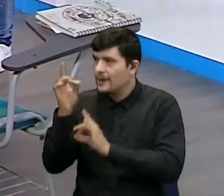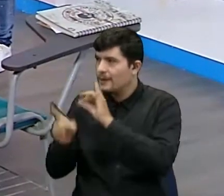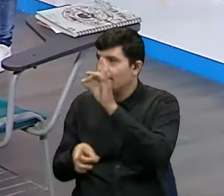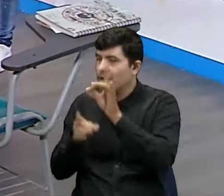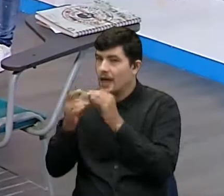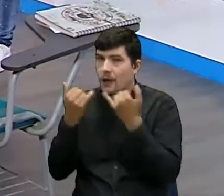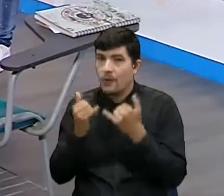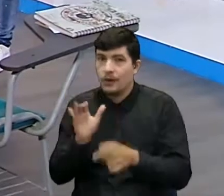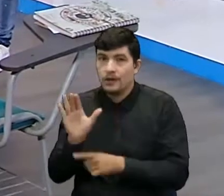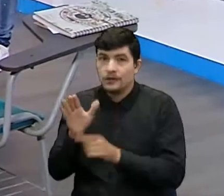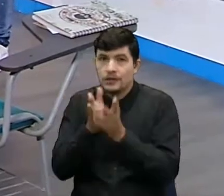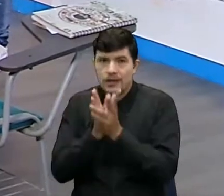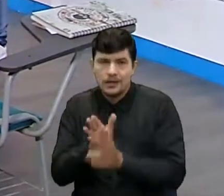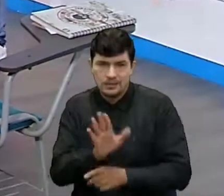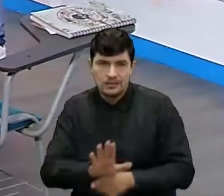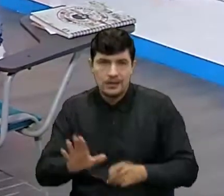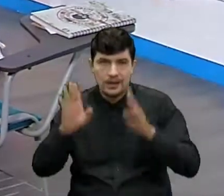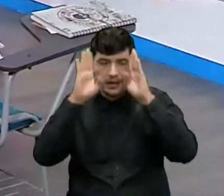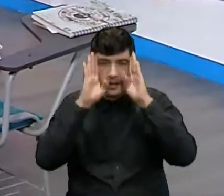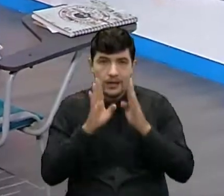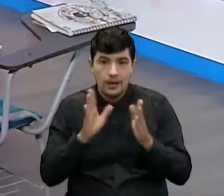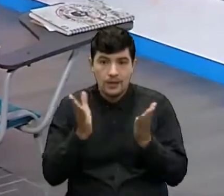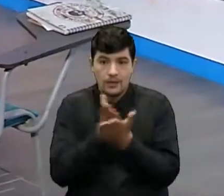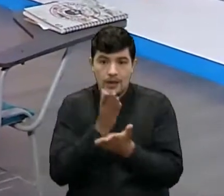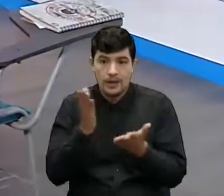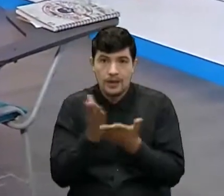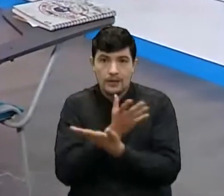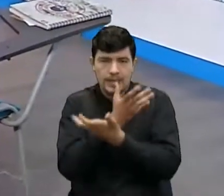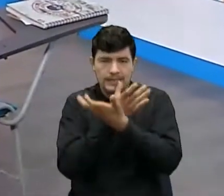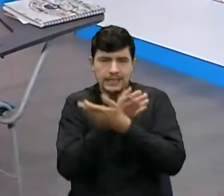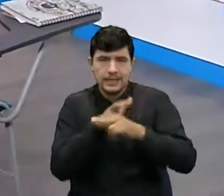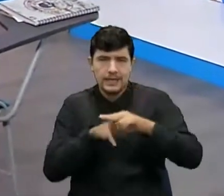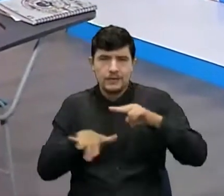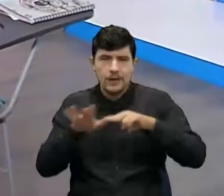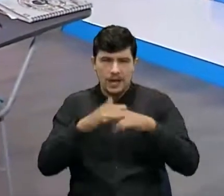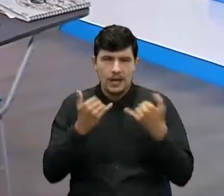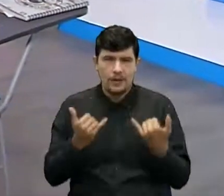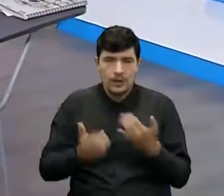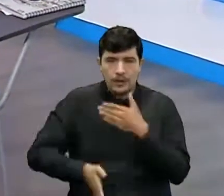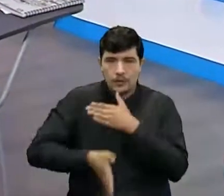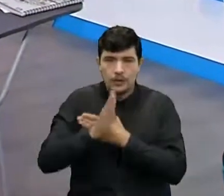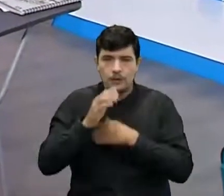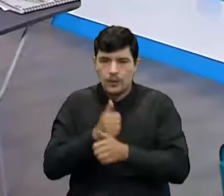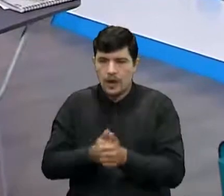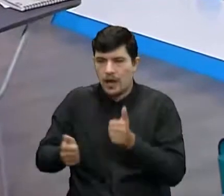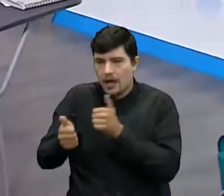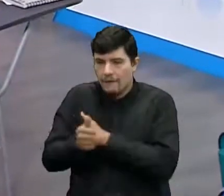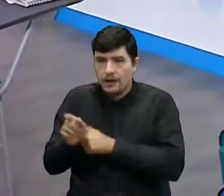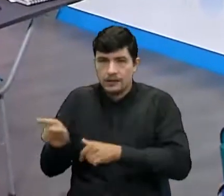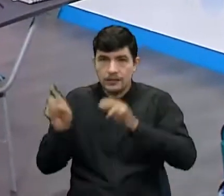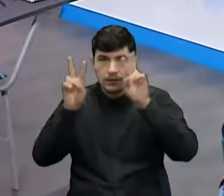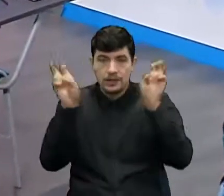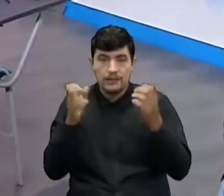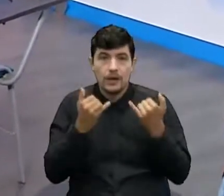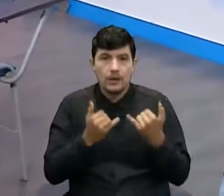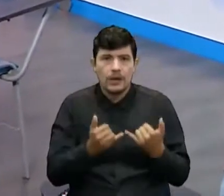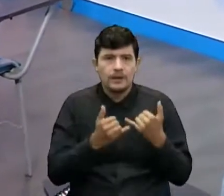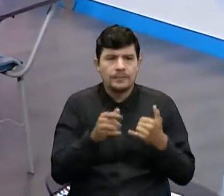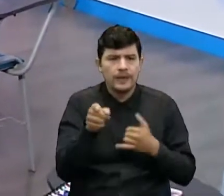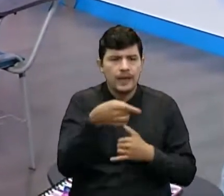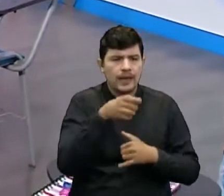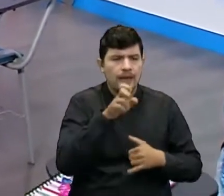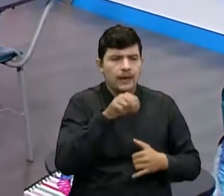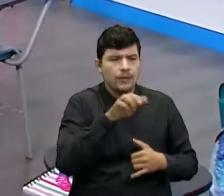Entonces los chicos Van a estar apuntando En su cuaderno De ciencias naturales Vamos a continuar Avanzando en este tema Ahora hablemos De fenotipo Y genotipo